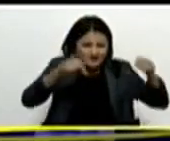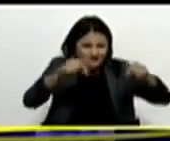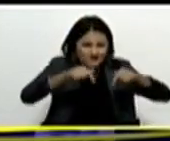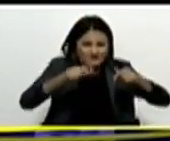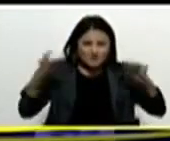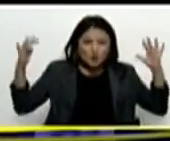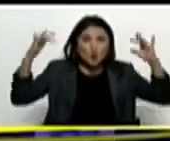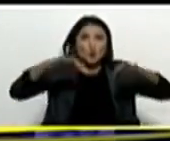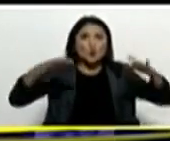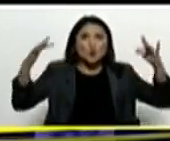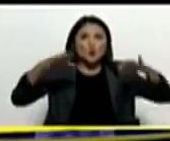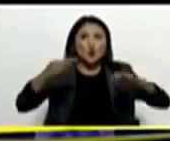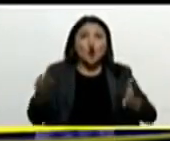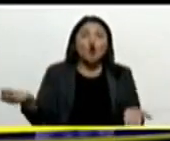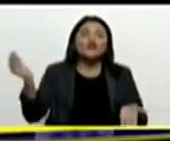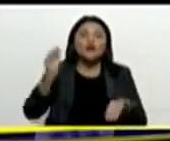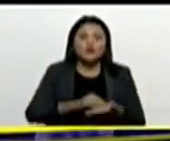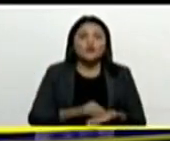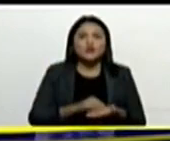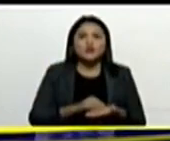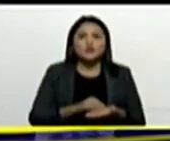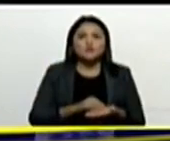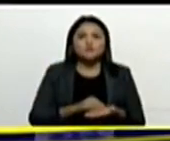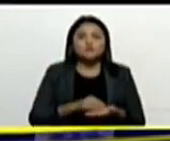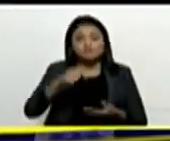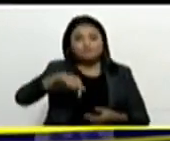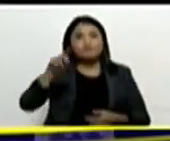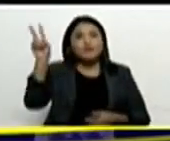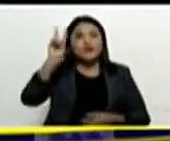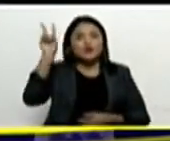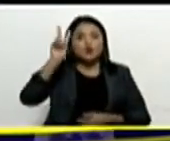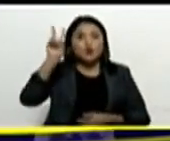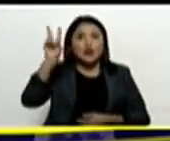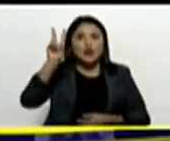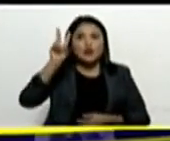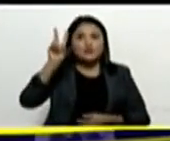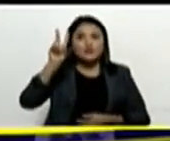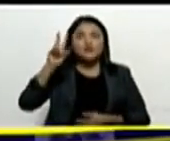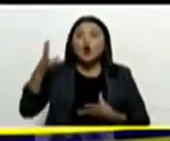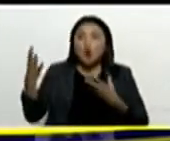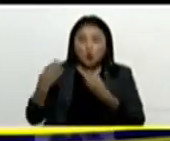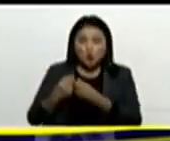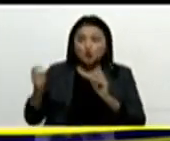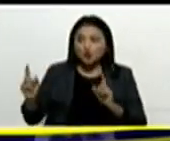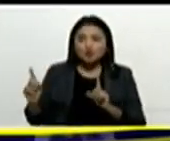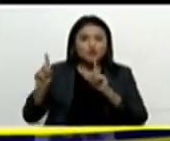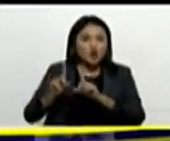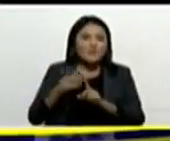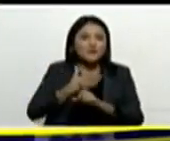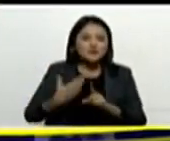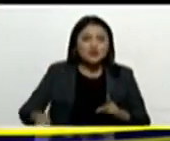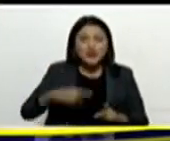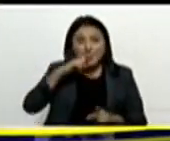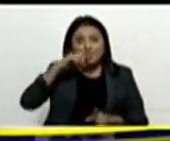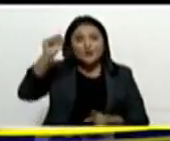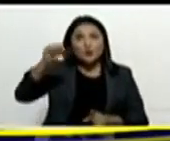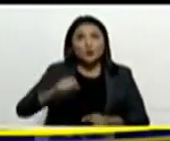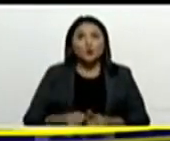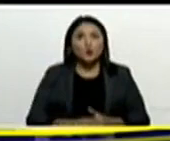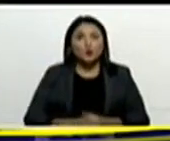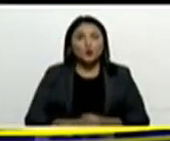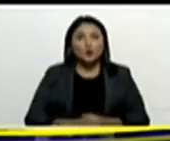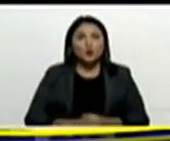Aquí estamos otra vez de nuevo en Venezuela con el presidente obrero Nicolás Maduro,